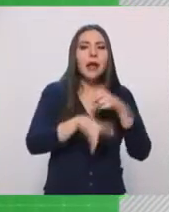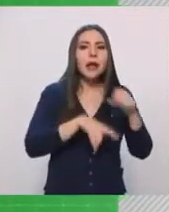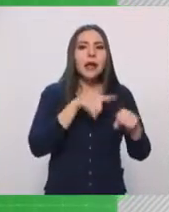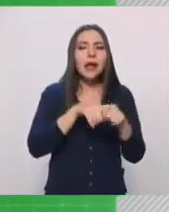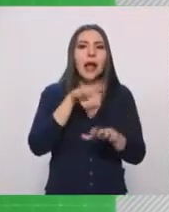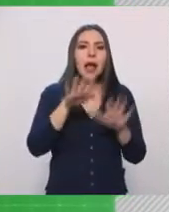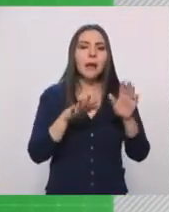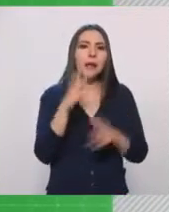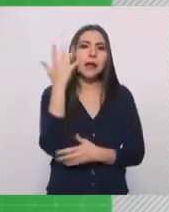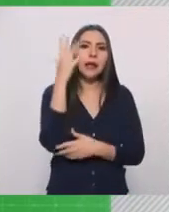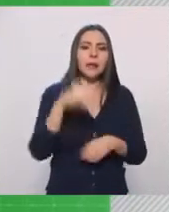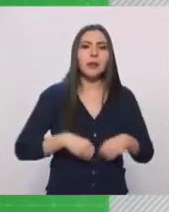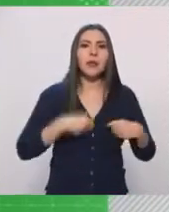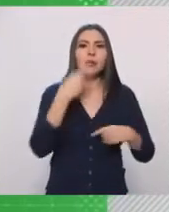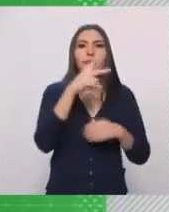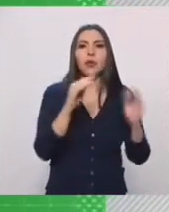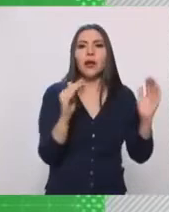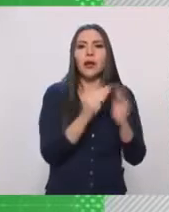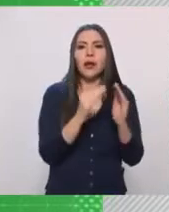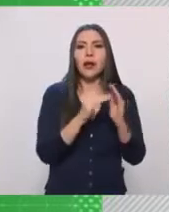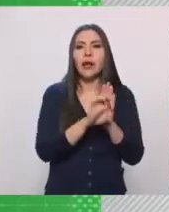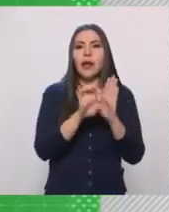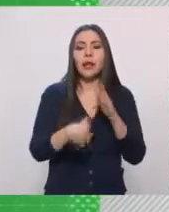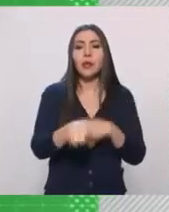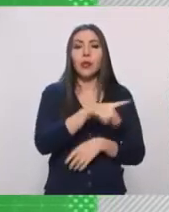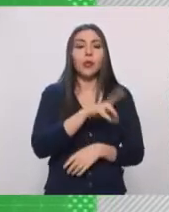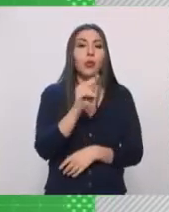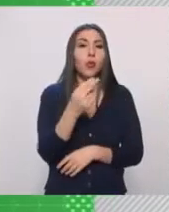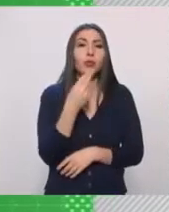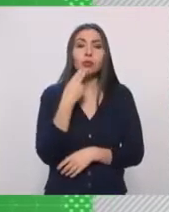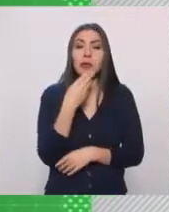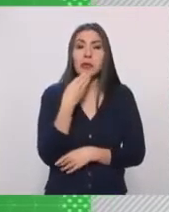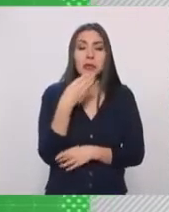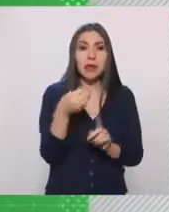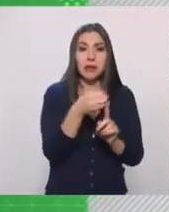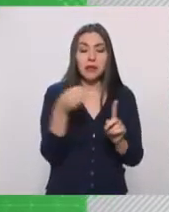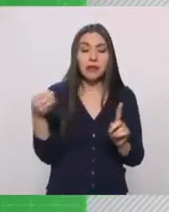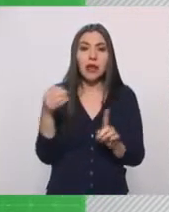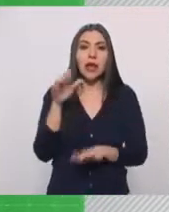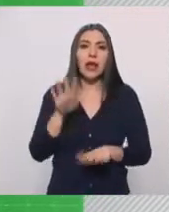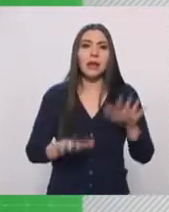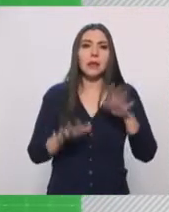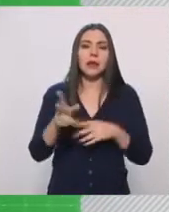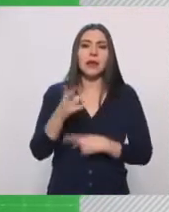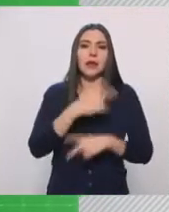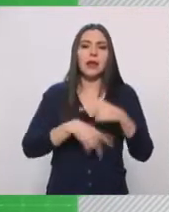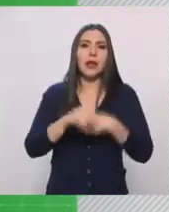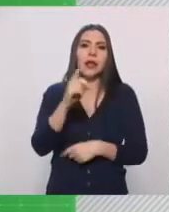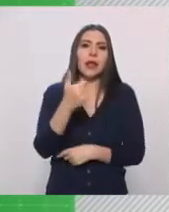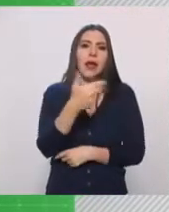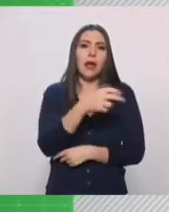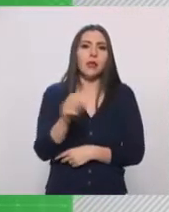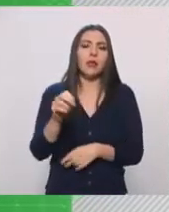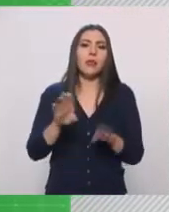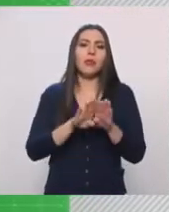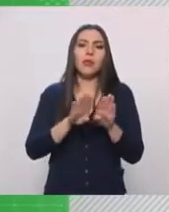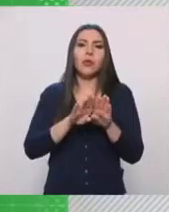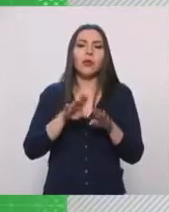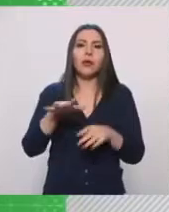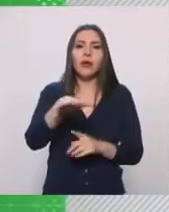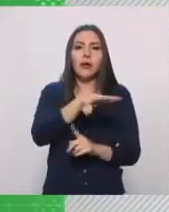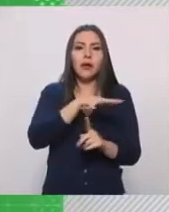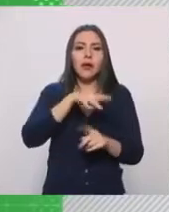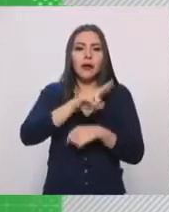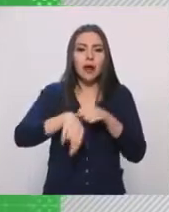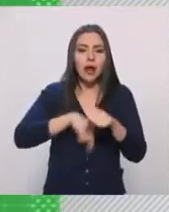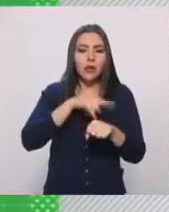finalmente también son su hogar, y no manejarlo de una manera adecuada repercute también no solamente en la vida de la flora, sino también de la